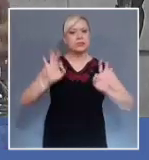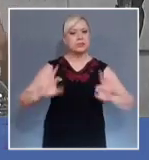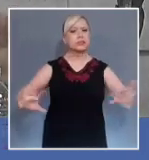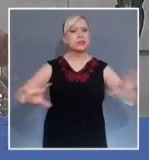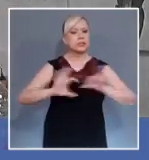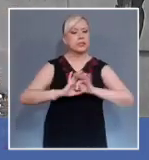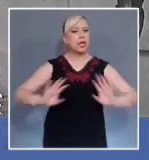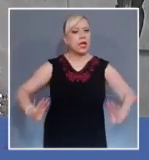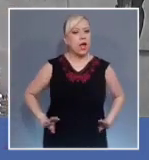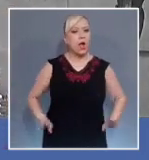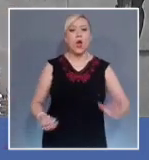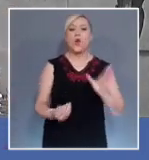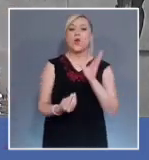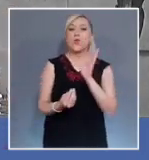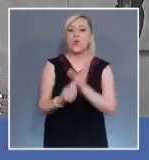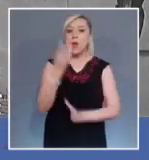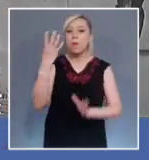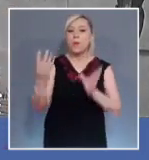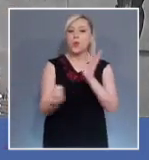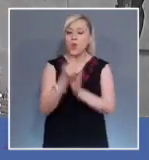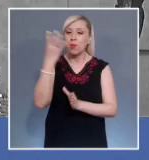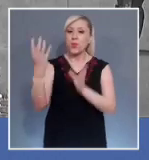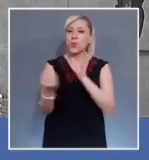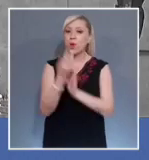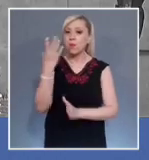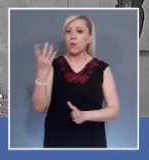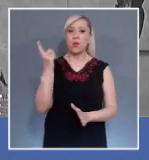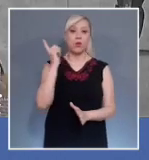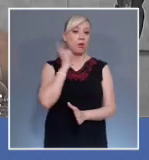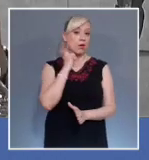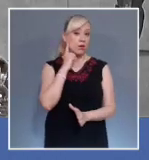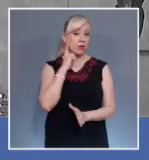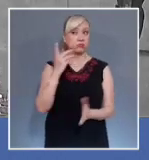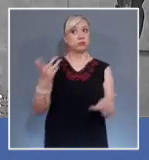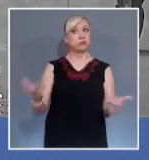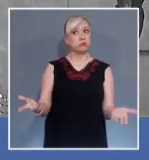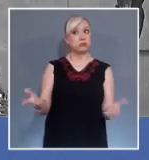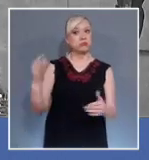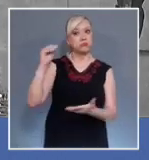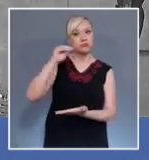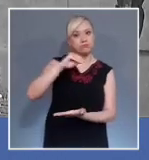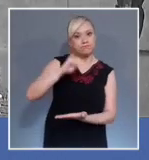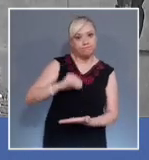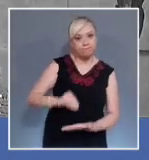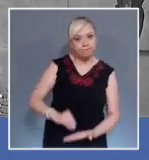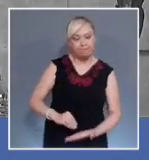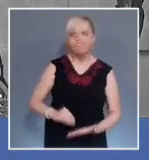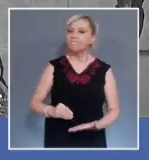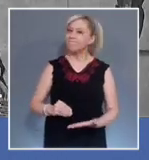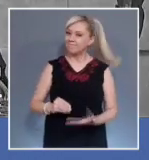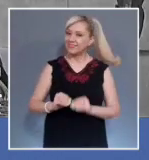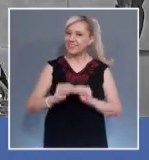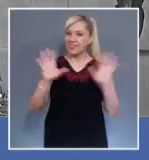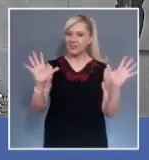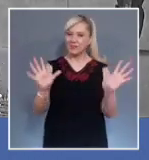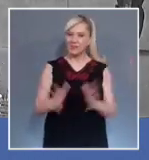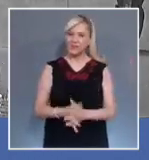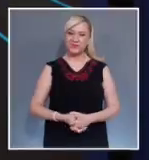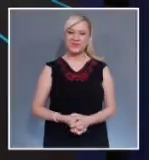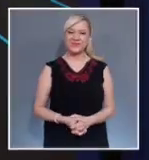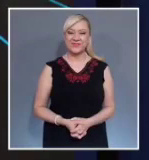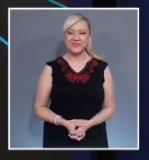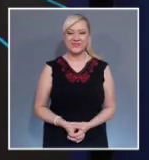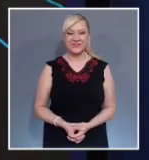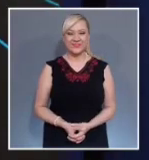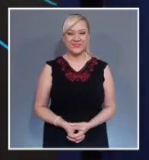contenidos que se que se queden en cada una de estas materias poder informativo Citlali Pérez